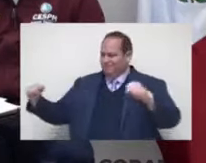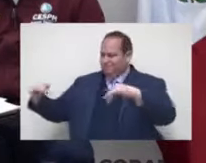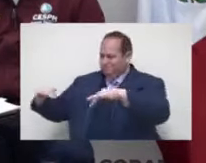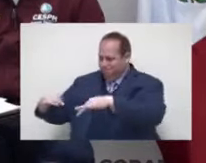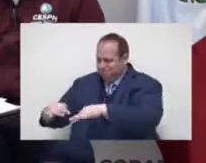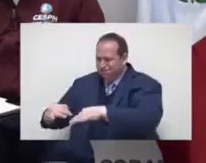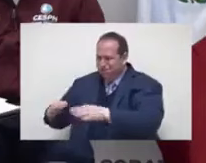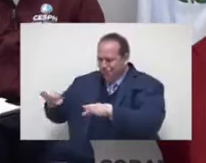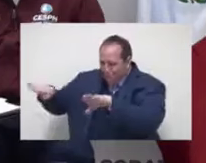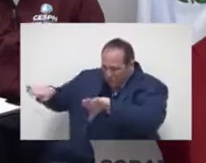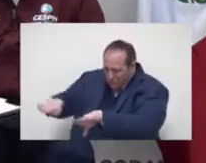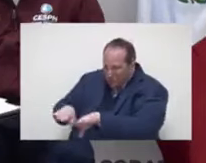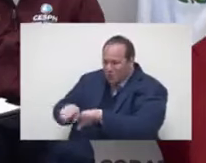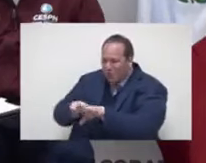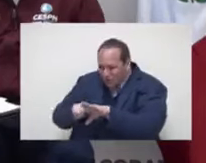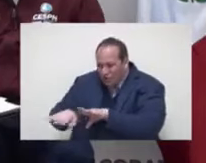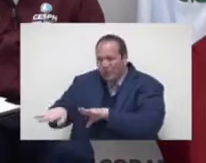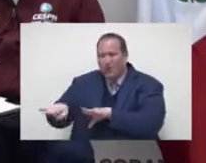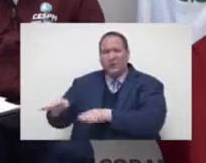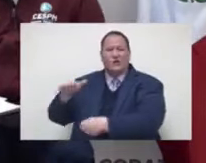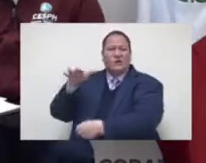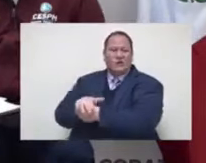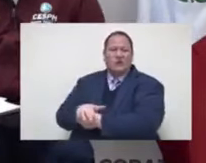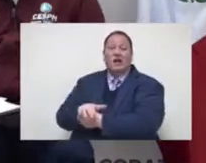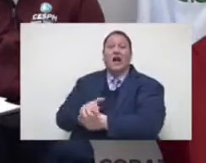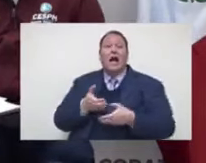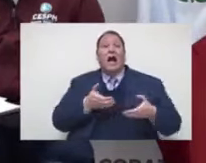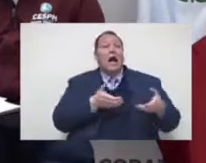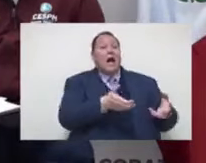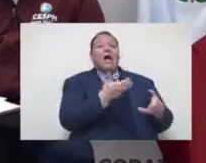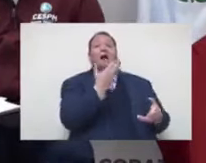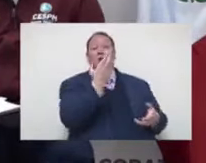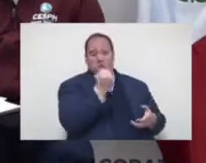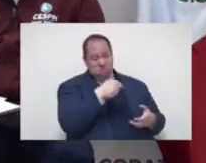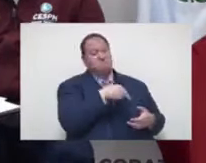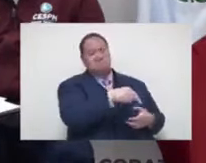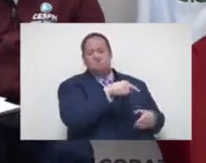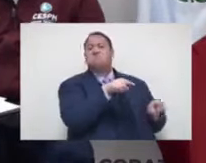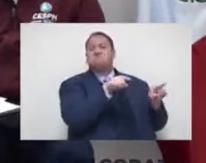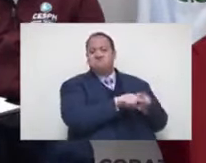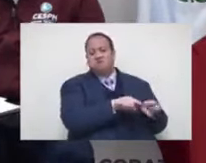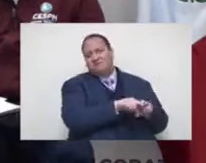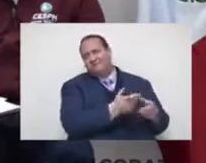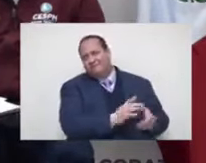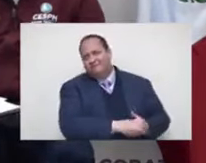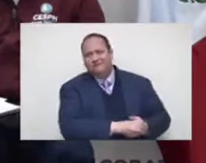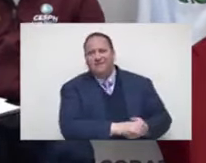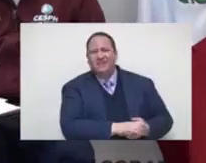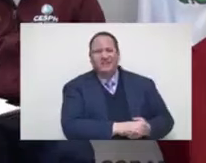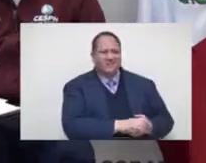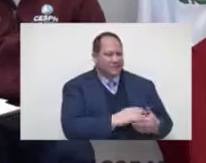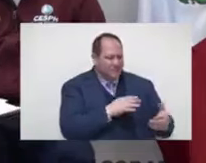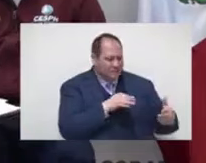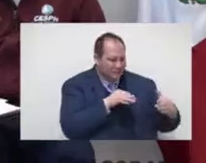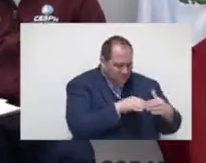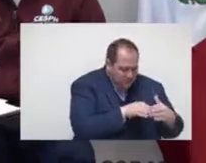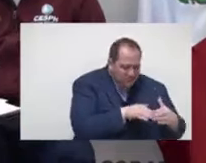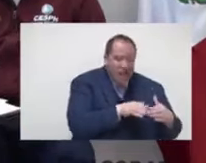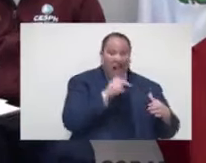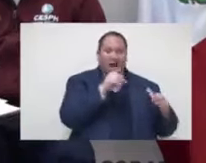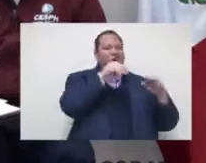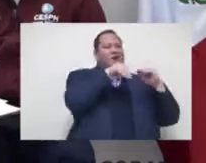varios drenes donde descarga. Esa es una de las principales. La calle Novena igual está muy, muy llena de obstáculos el que